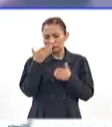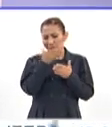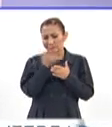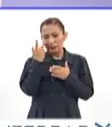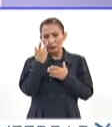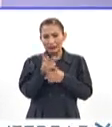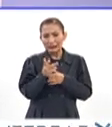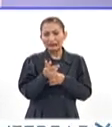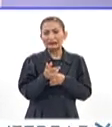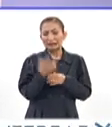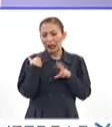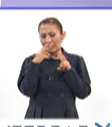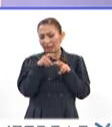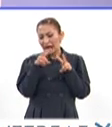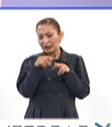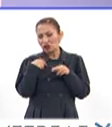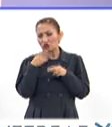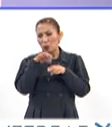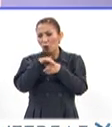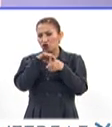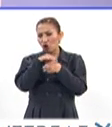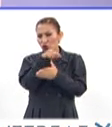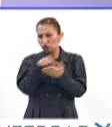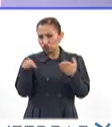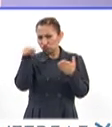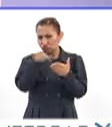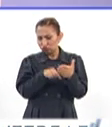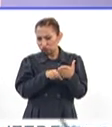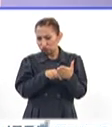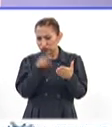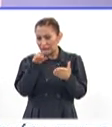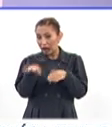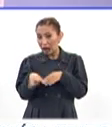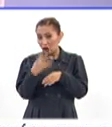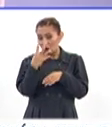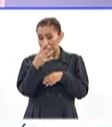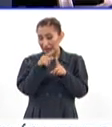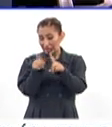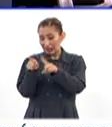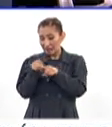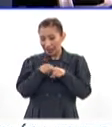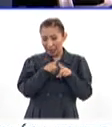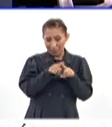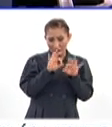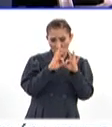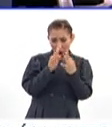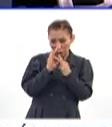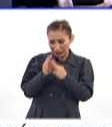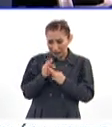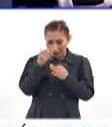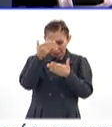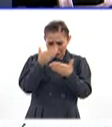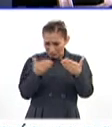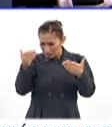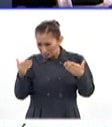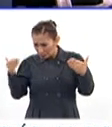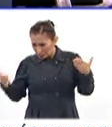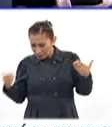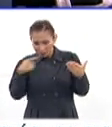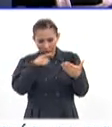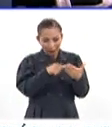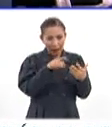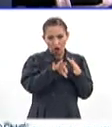este análisis de voto nulo. Analizamos 14 diferentes posibilidades en las